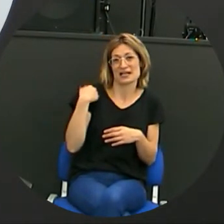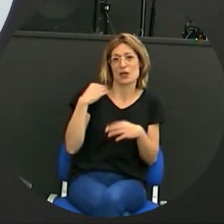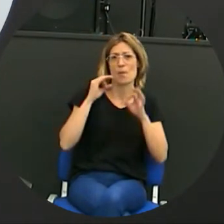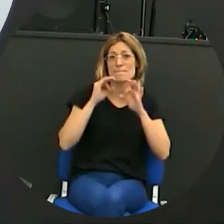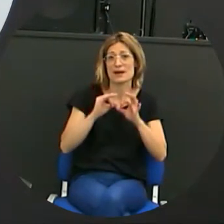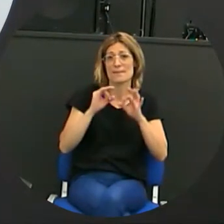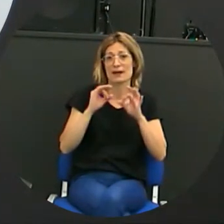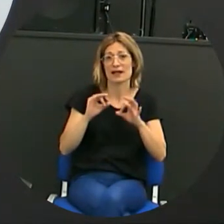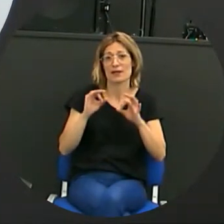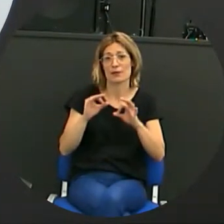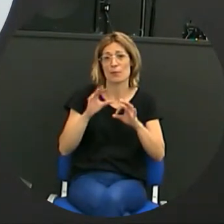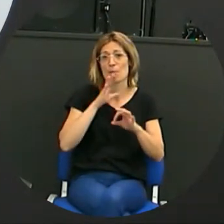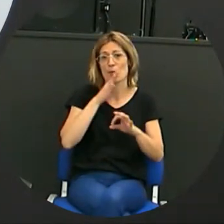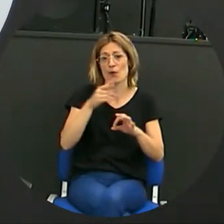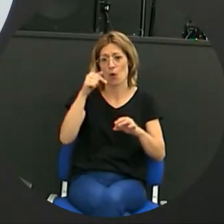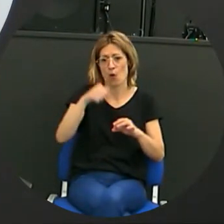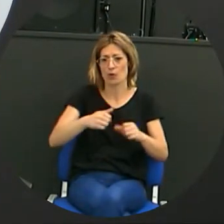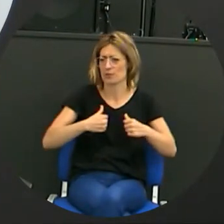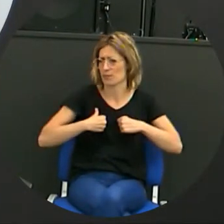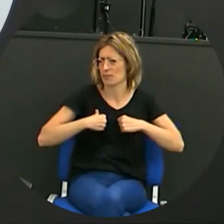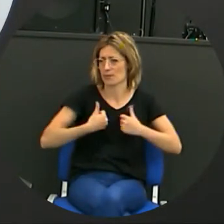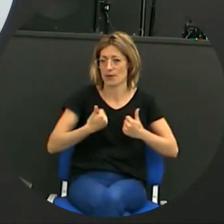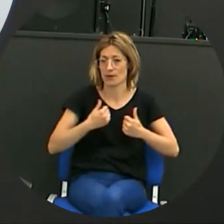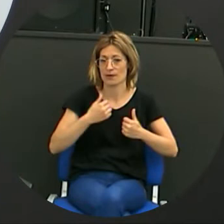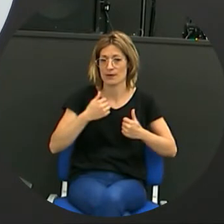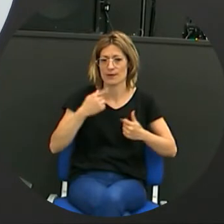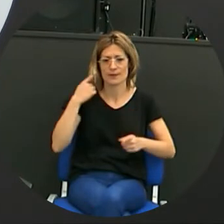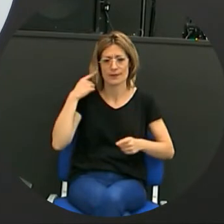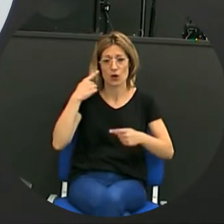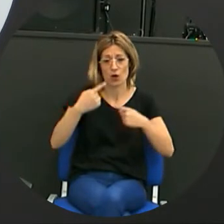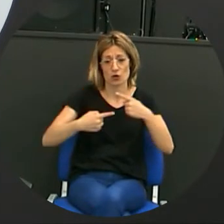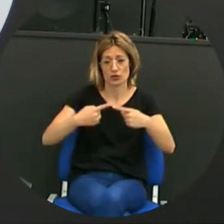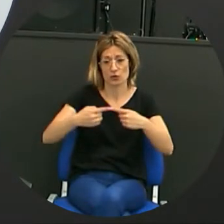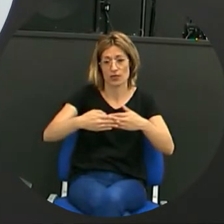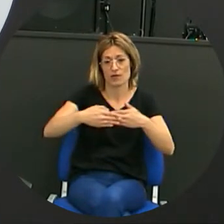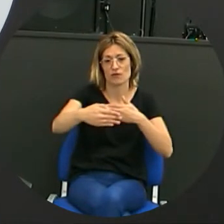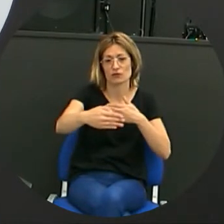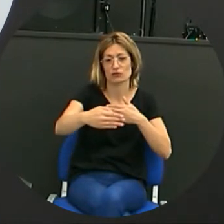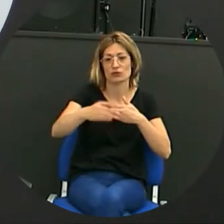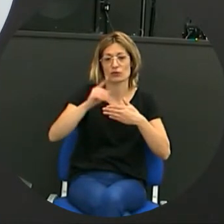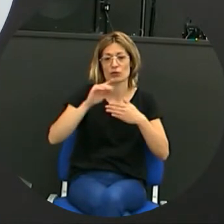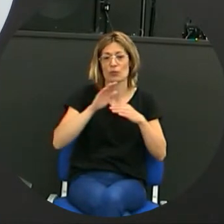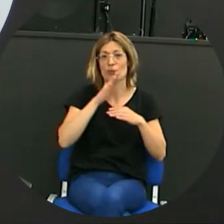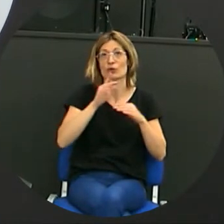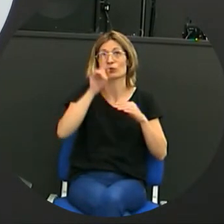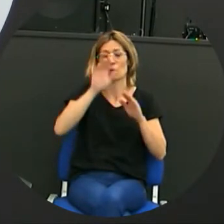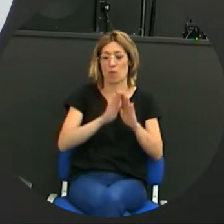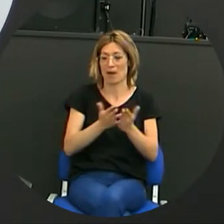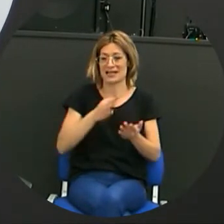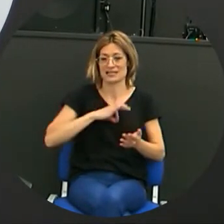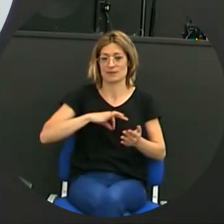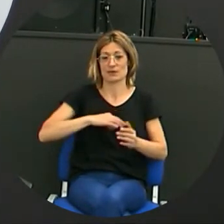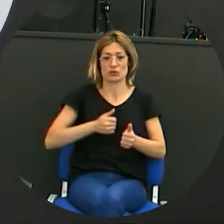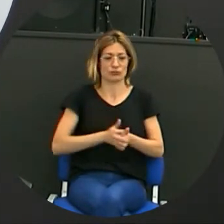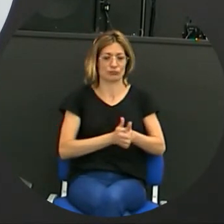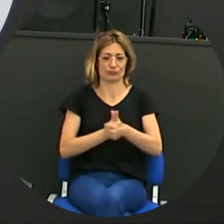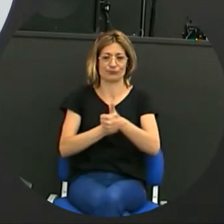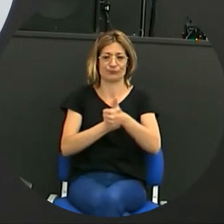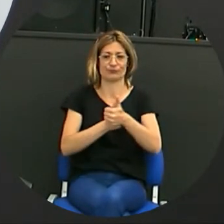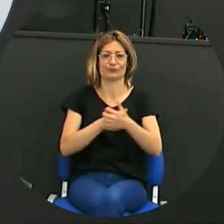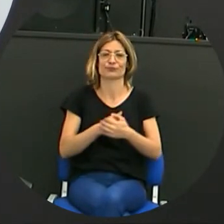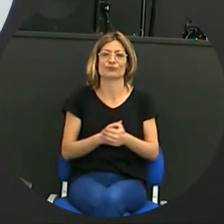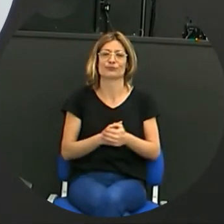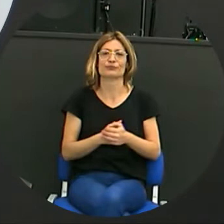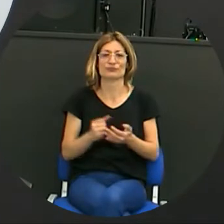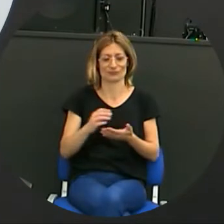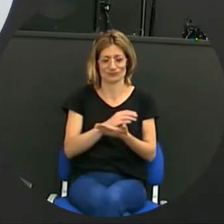hoy y para que nuestro futuro sea guiado por tu palabra y por tu Espíritu. Que recibas toda